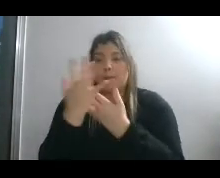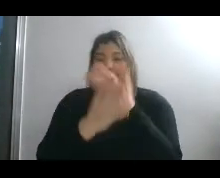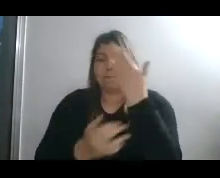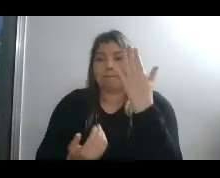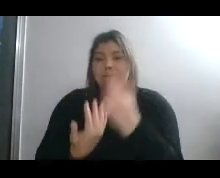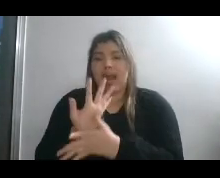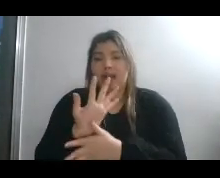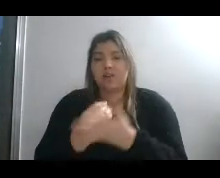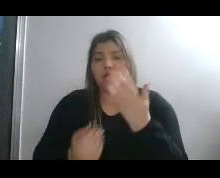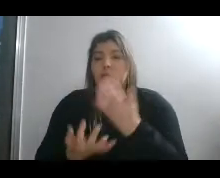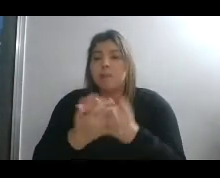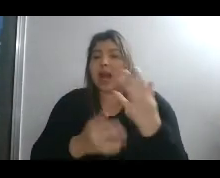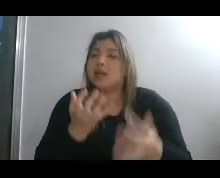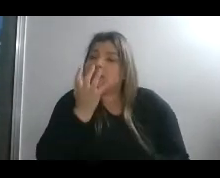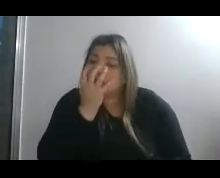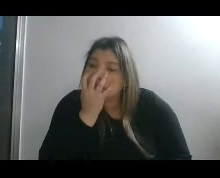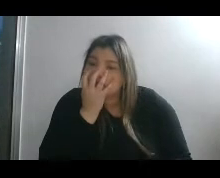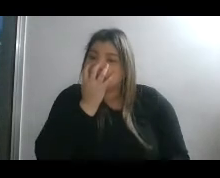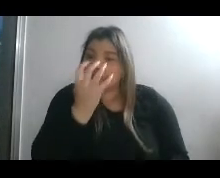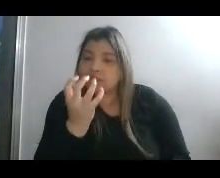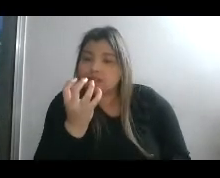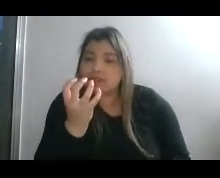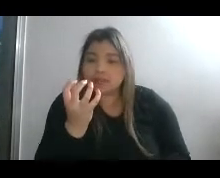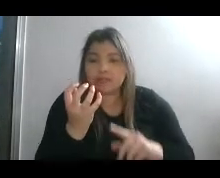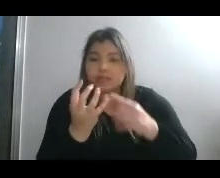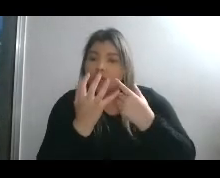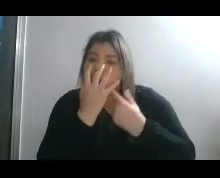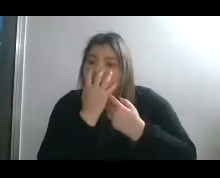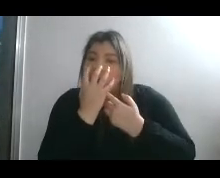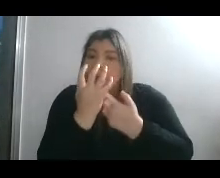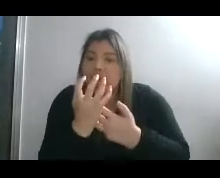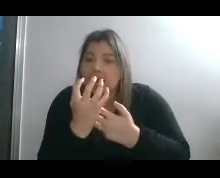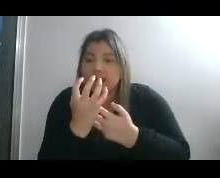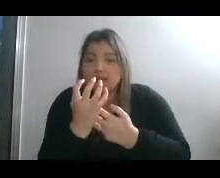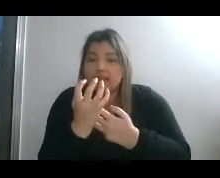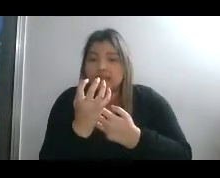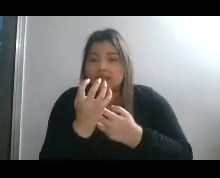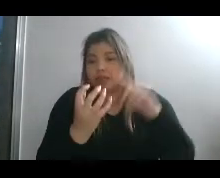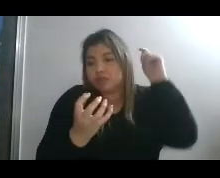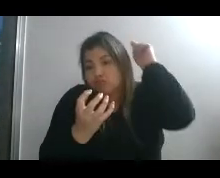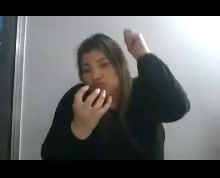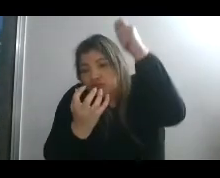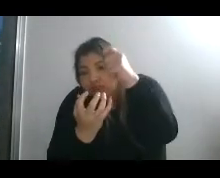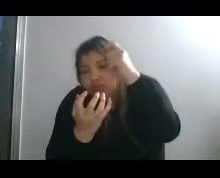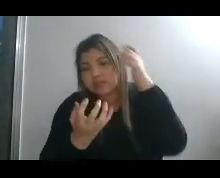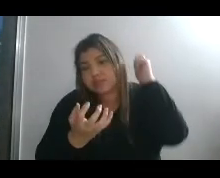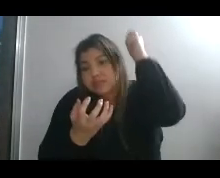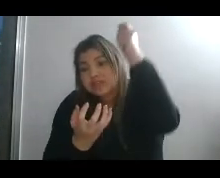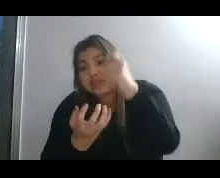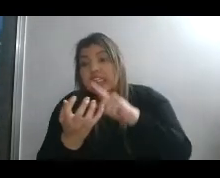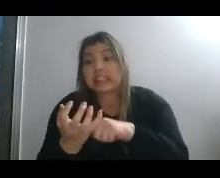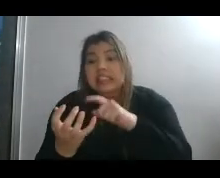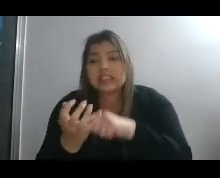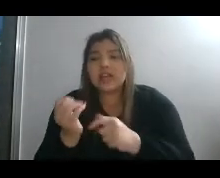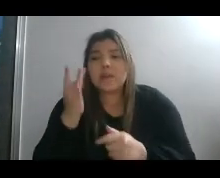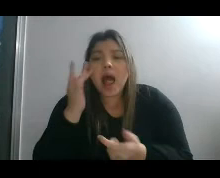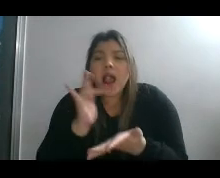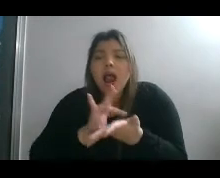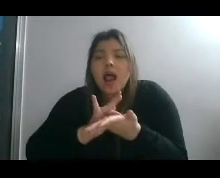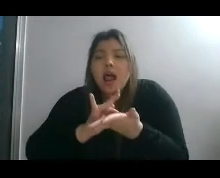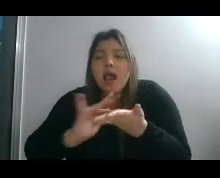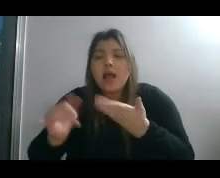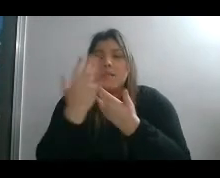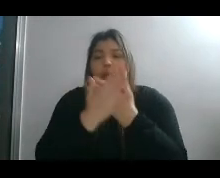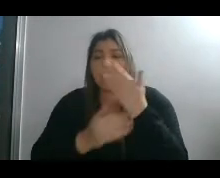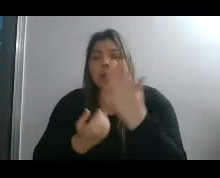quitar colocando la mano sobre toda la mascarilla. Súper importante tener las manos limpias. Si se va a